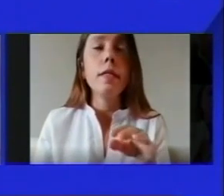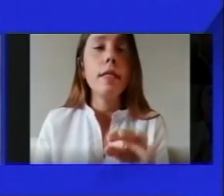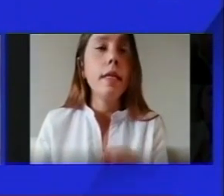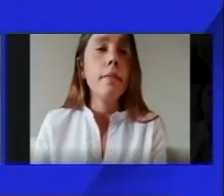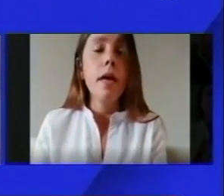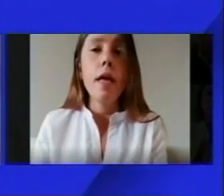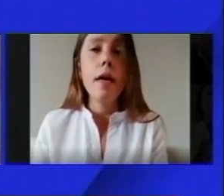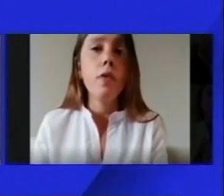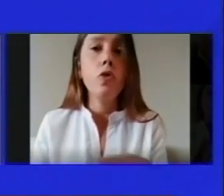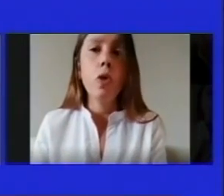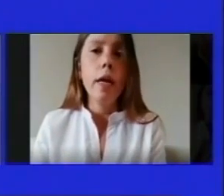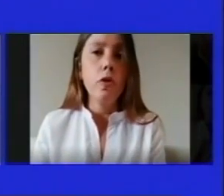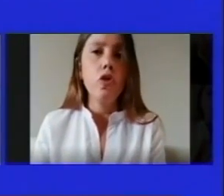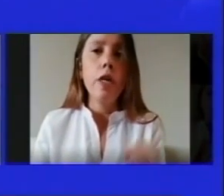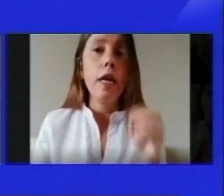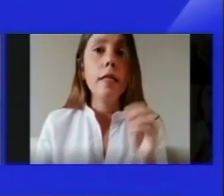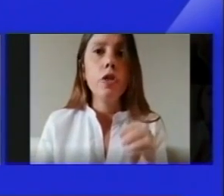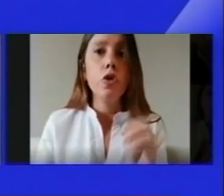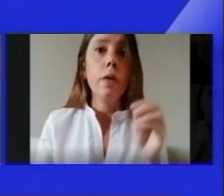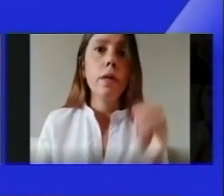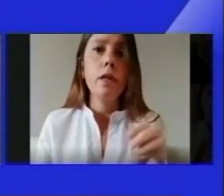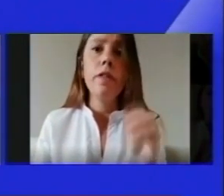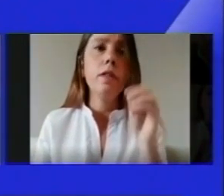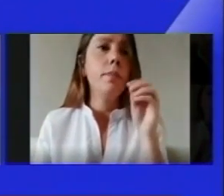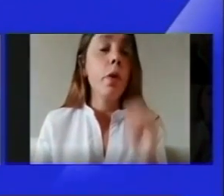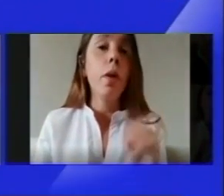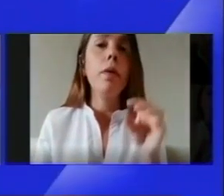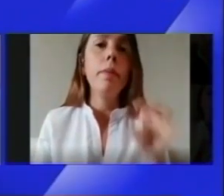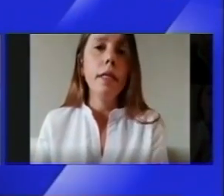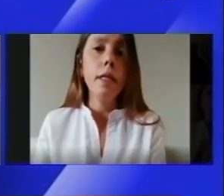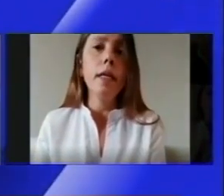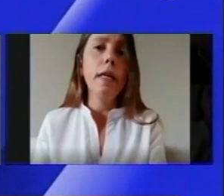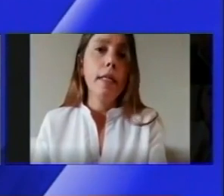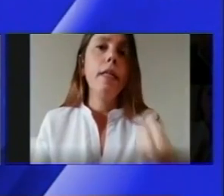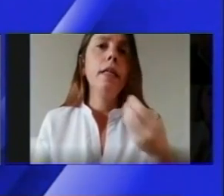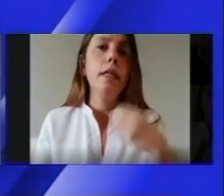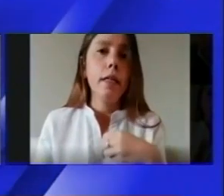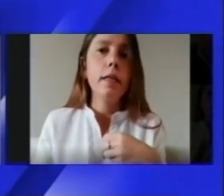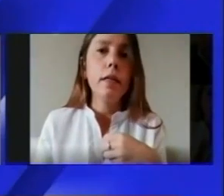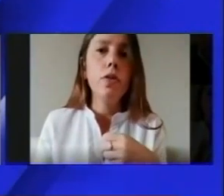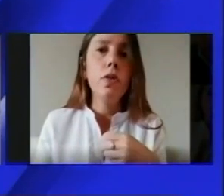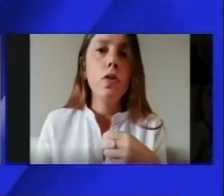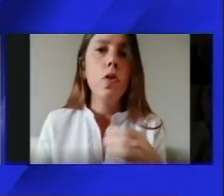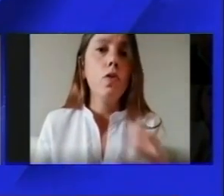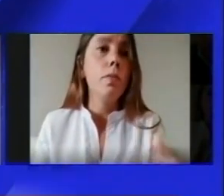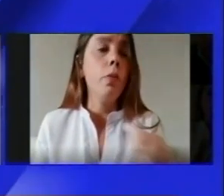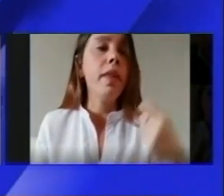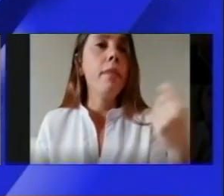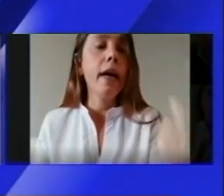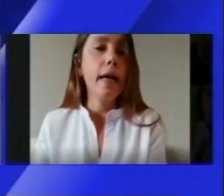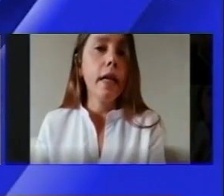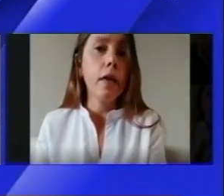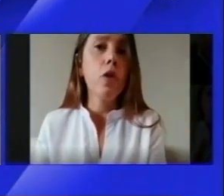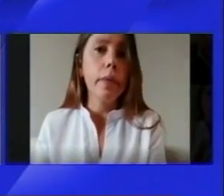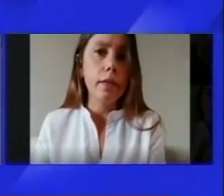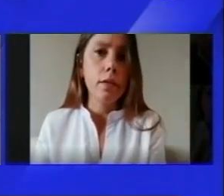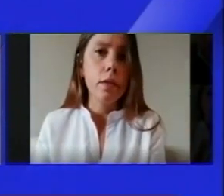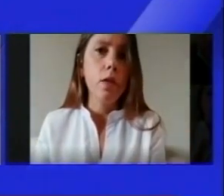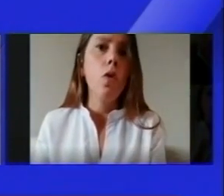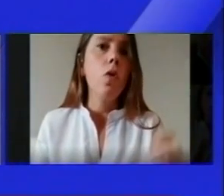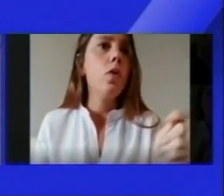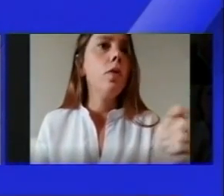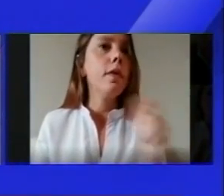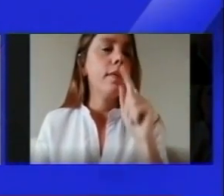me tiro 7:30, 8 de la noche en el sillón a ver Netflix, probablemente esté intentando, como me den más ganas de